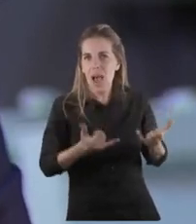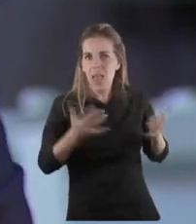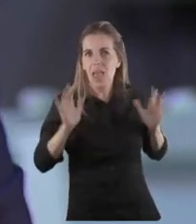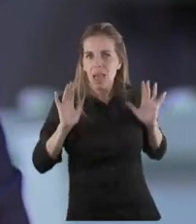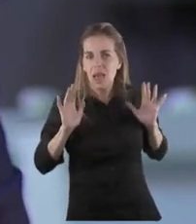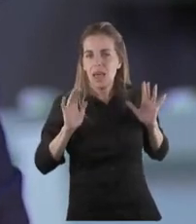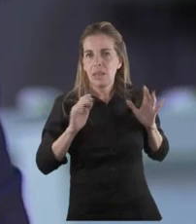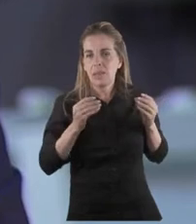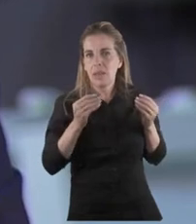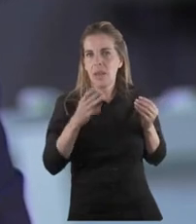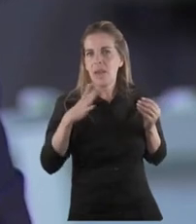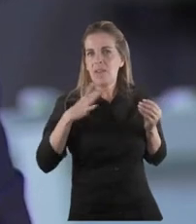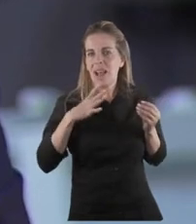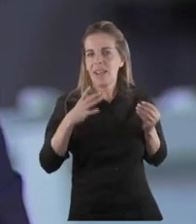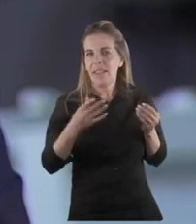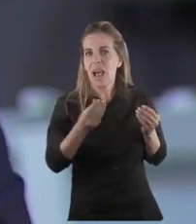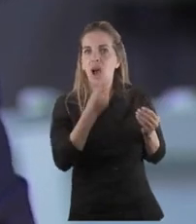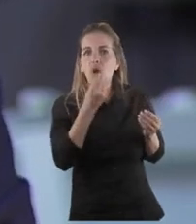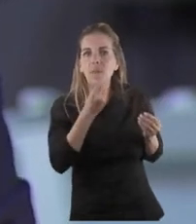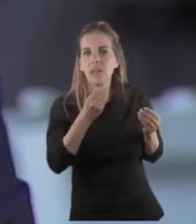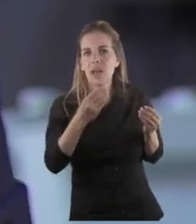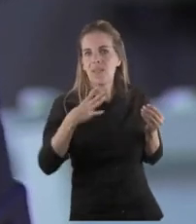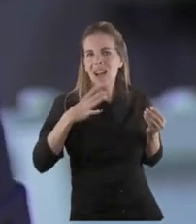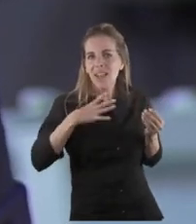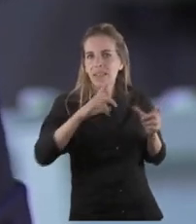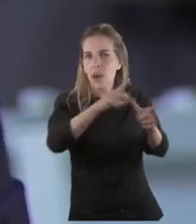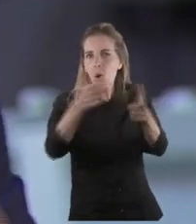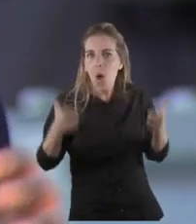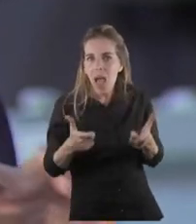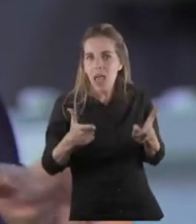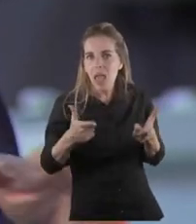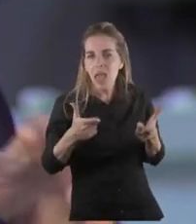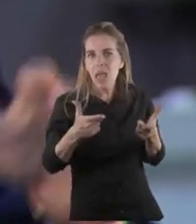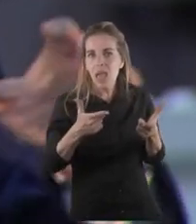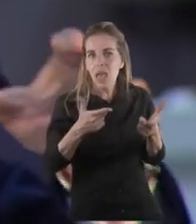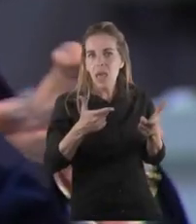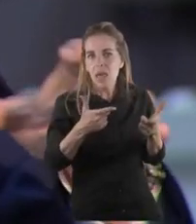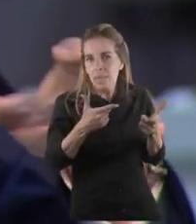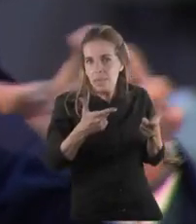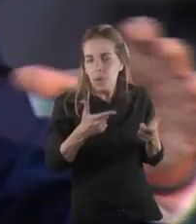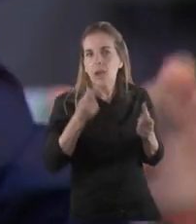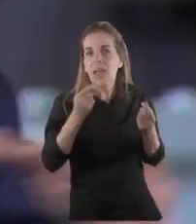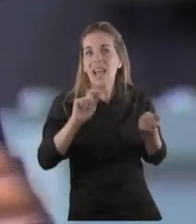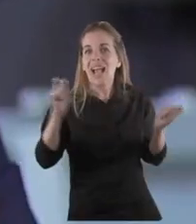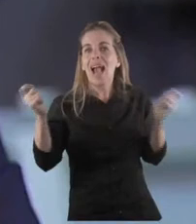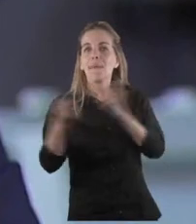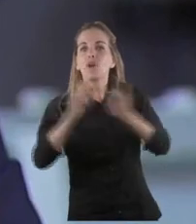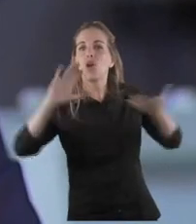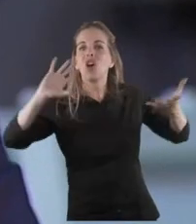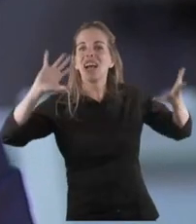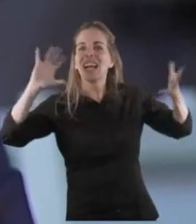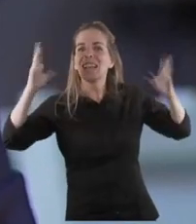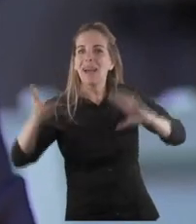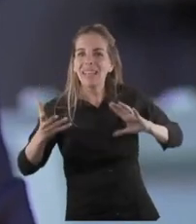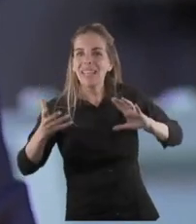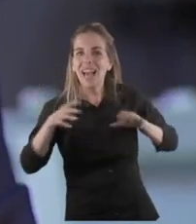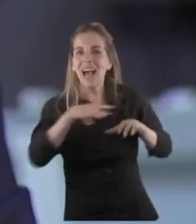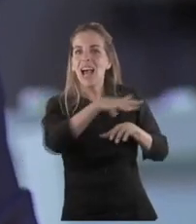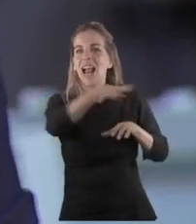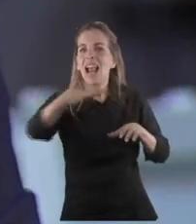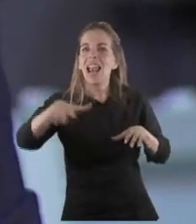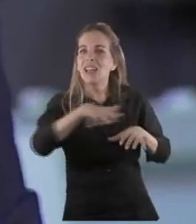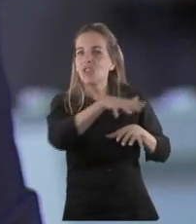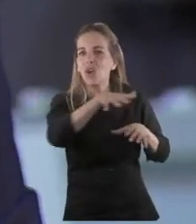Donde no hay ni producción de alimentos. Porque cada vez el cambio climático hace más desértica la zona.